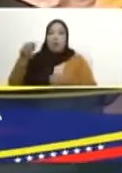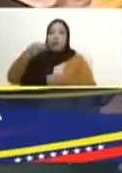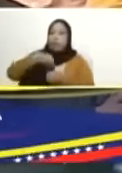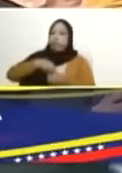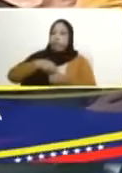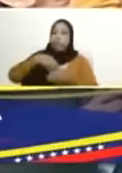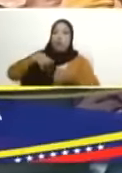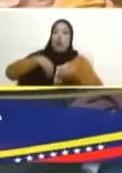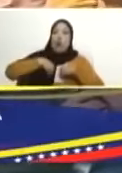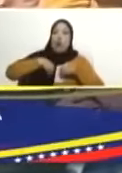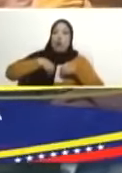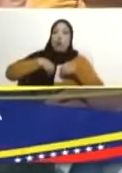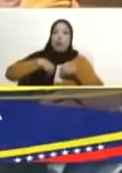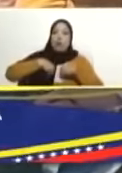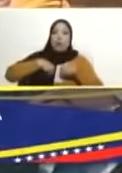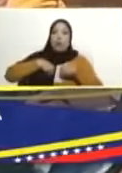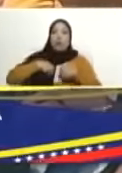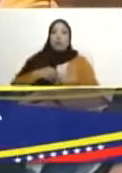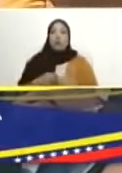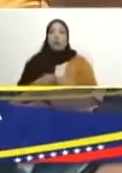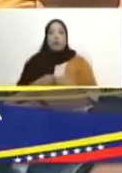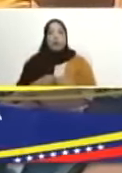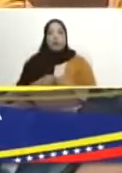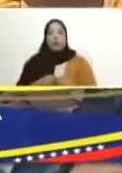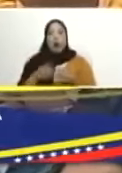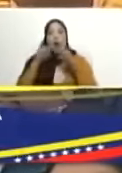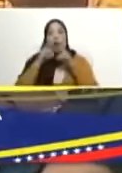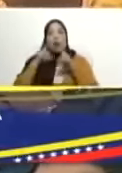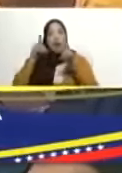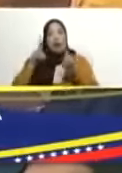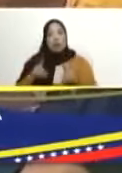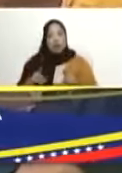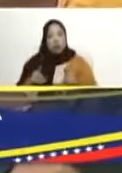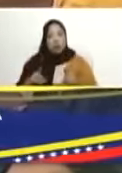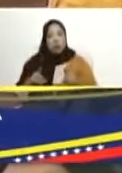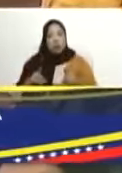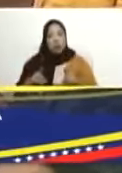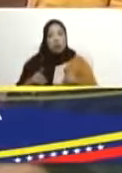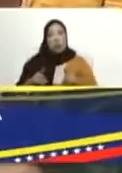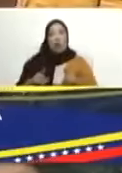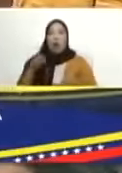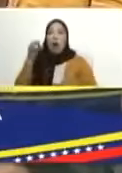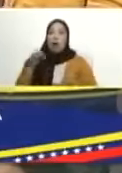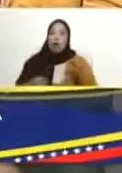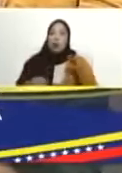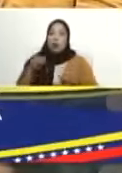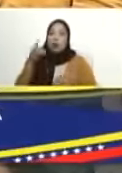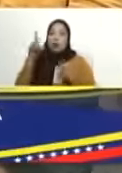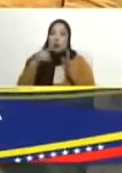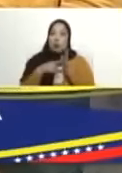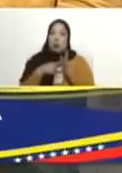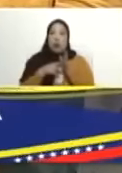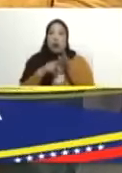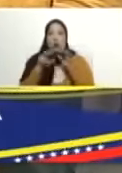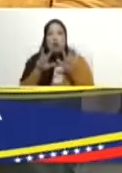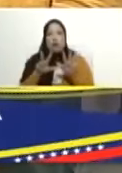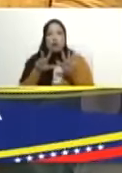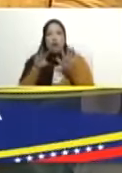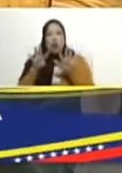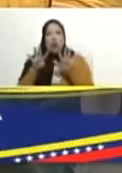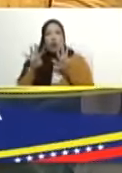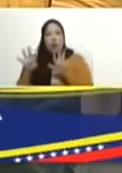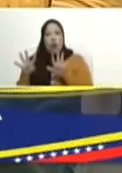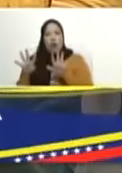cuenta, y eso los venezolanos no lo sabían, y se decidió detrás de ellos. Cuando llegó el tribunal en 1899, porque estas son las reglas para el